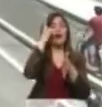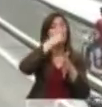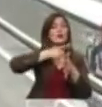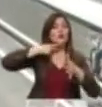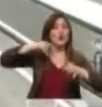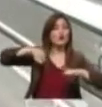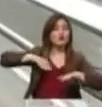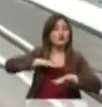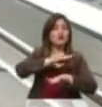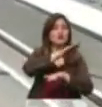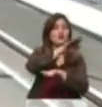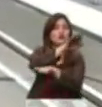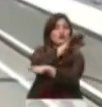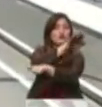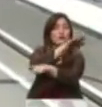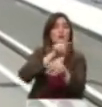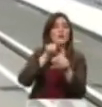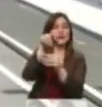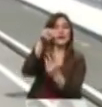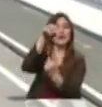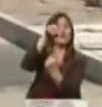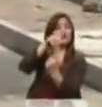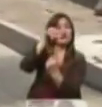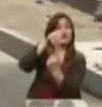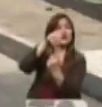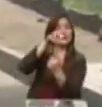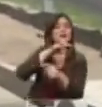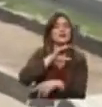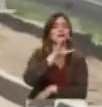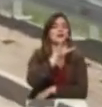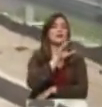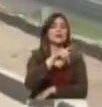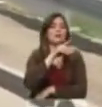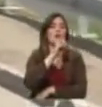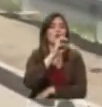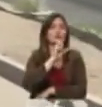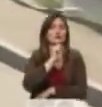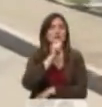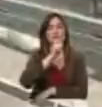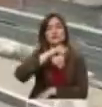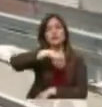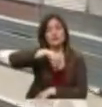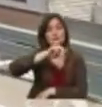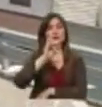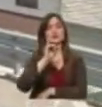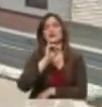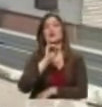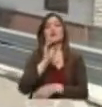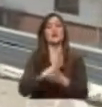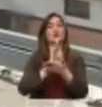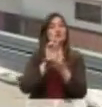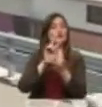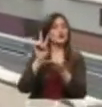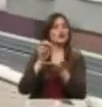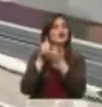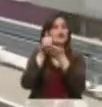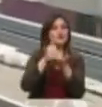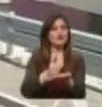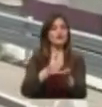Carapungo hasta el redondel de San Antonio en Pomasqui. Permitirá beneficiar a 22 sectores barriales y 5 parroquias.